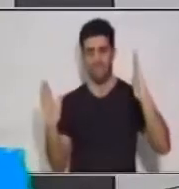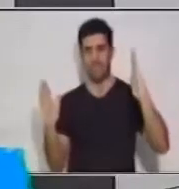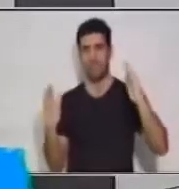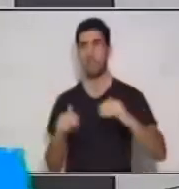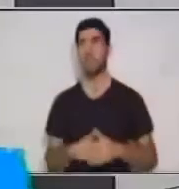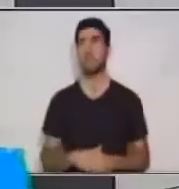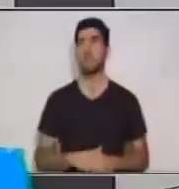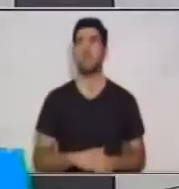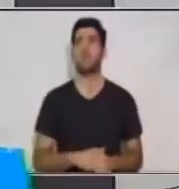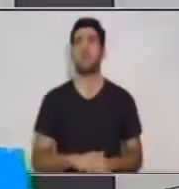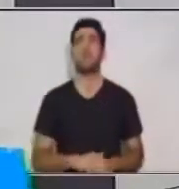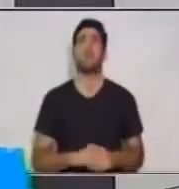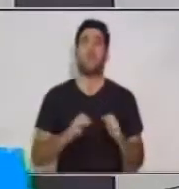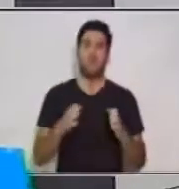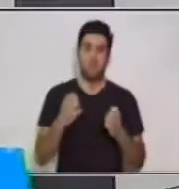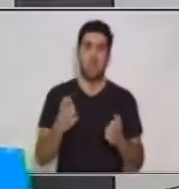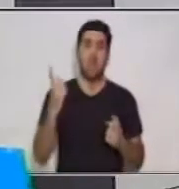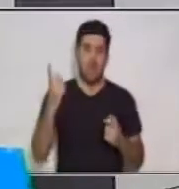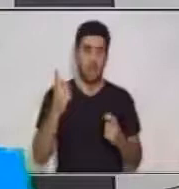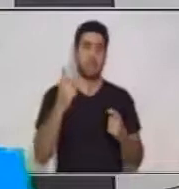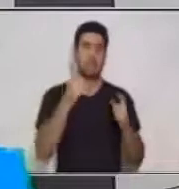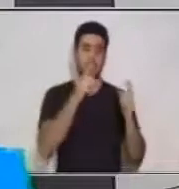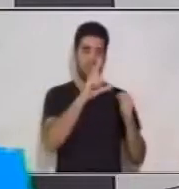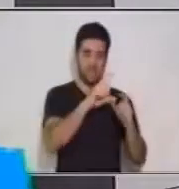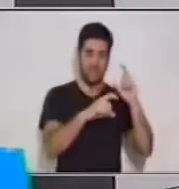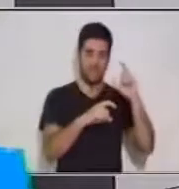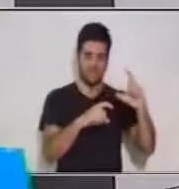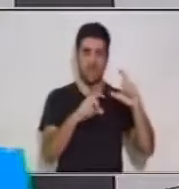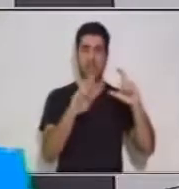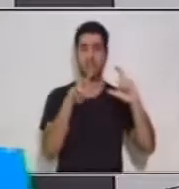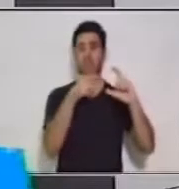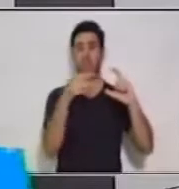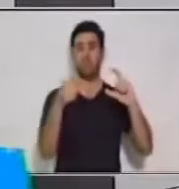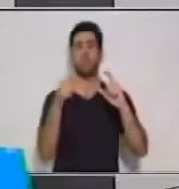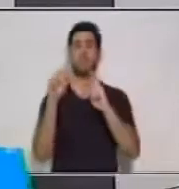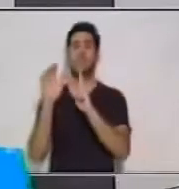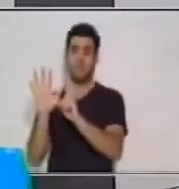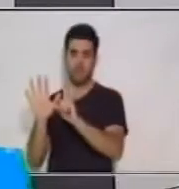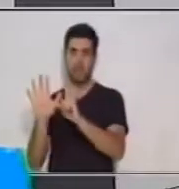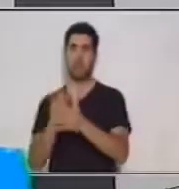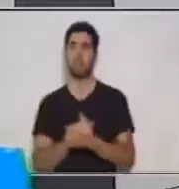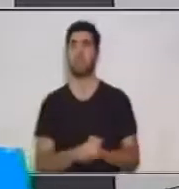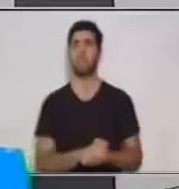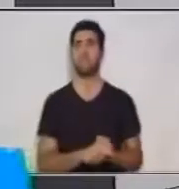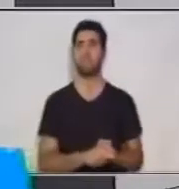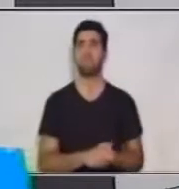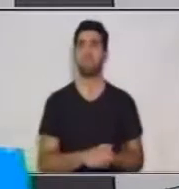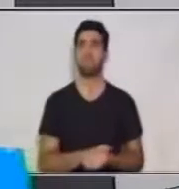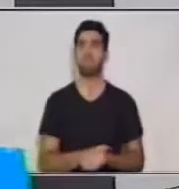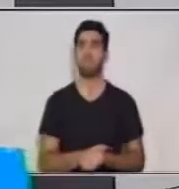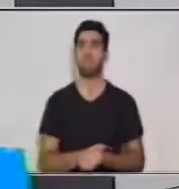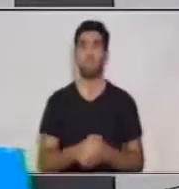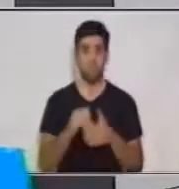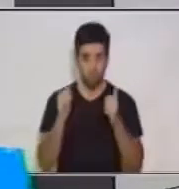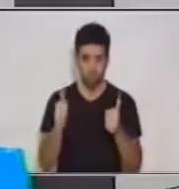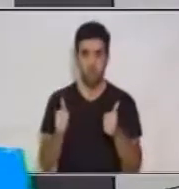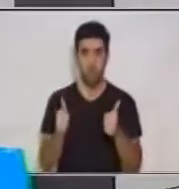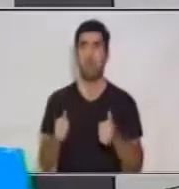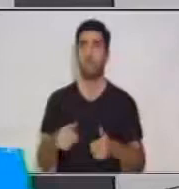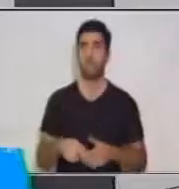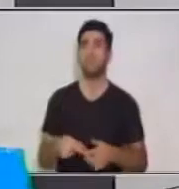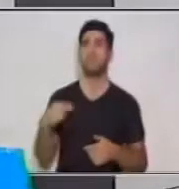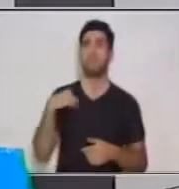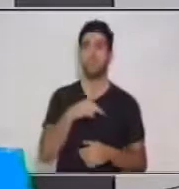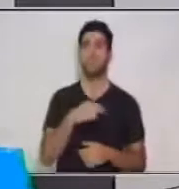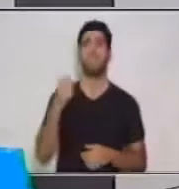dicen que este lado C tiene un tamaño de 6. Ok. Ahora nos piden